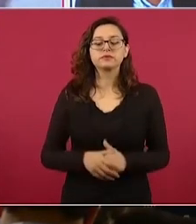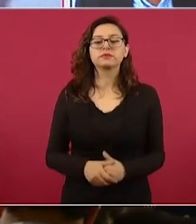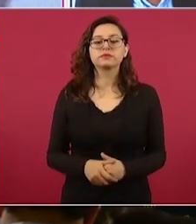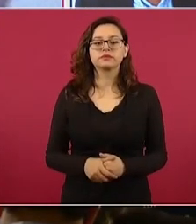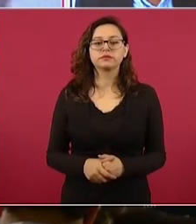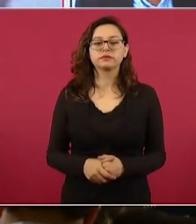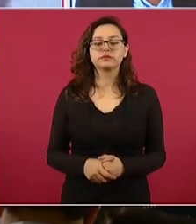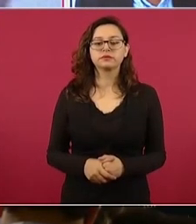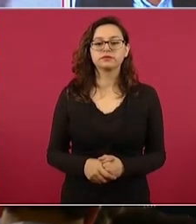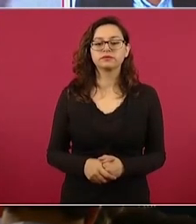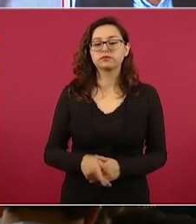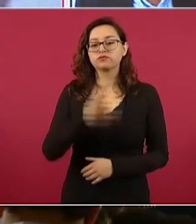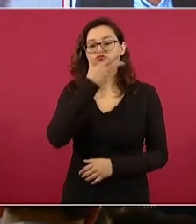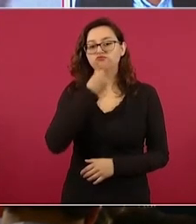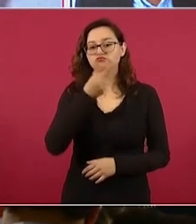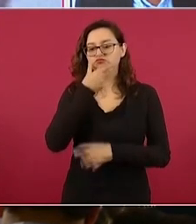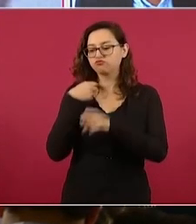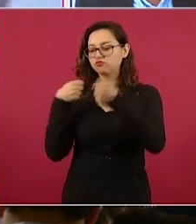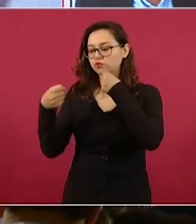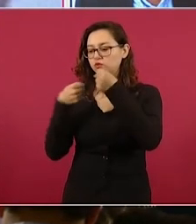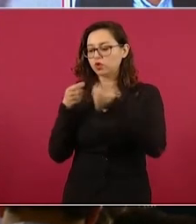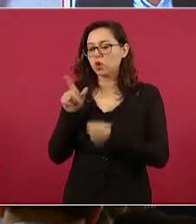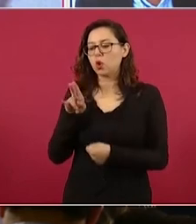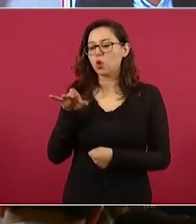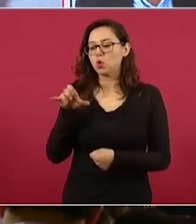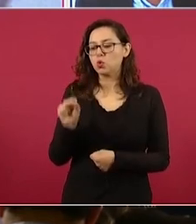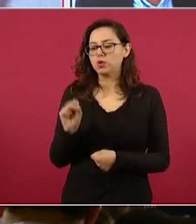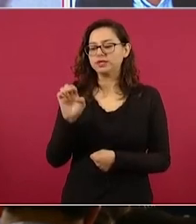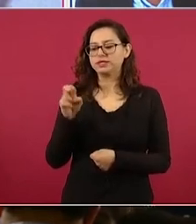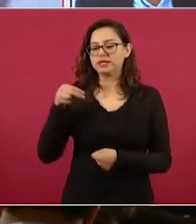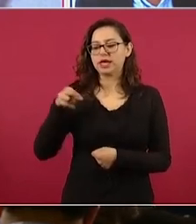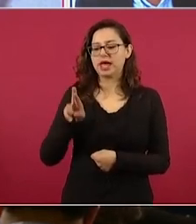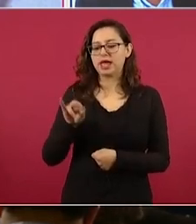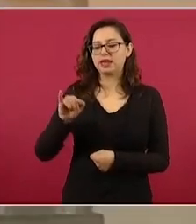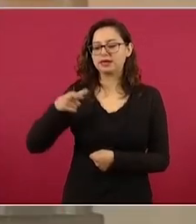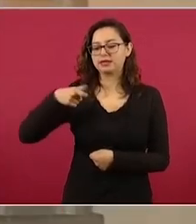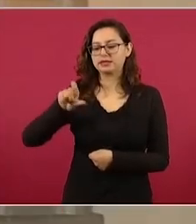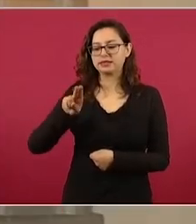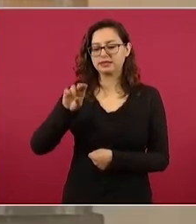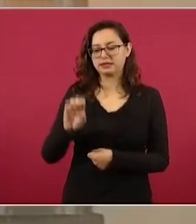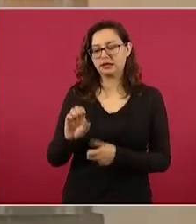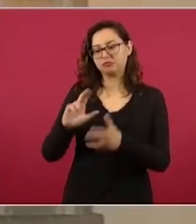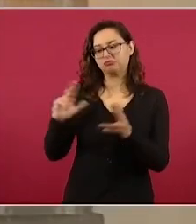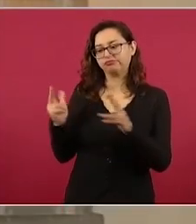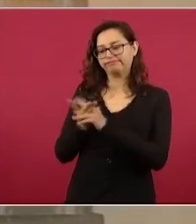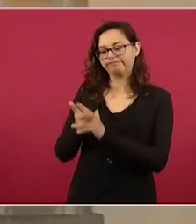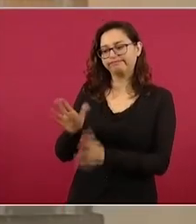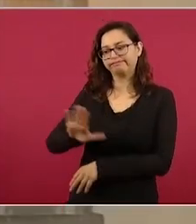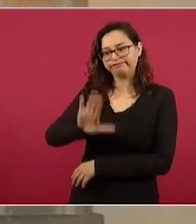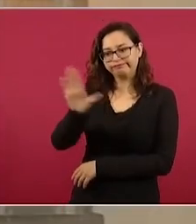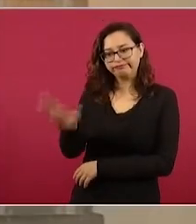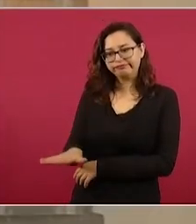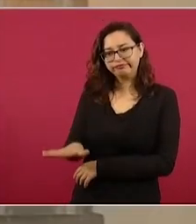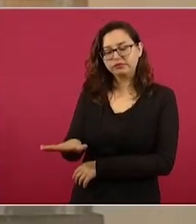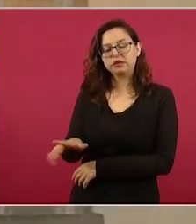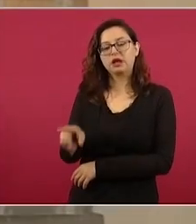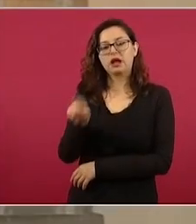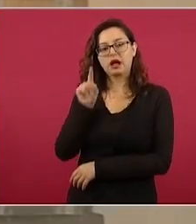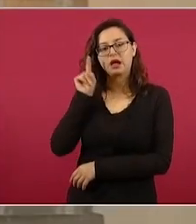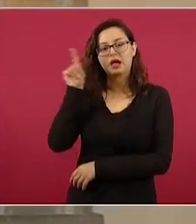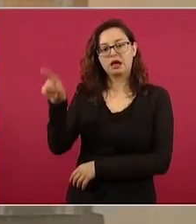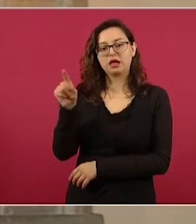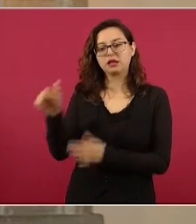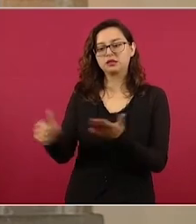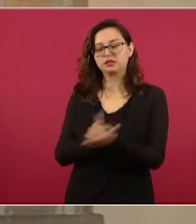también que en el caso del periodista Luis Enrique Ramos Ramírez, quien fue privado de la vida en la ciudad